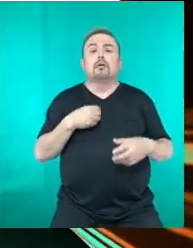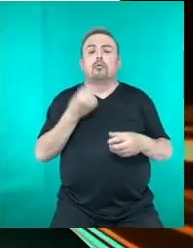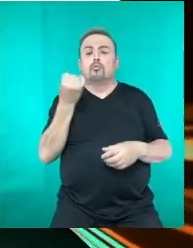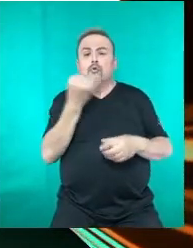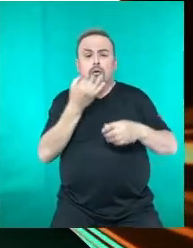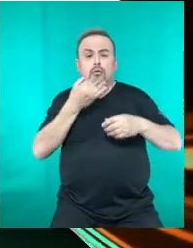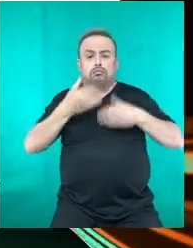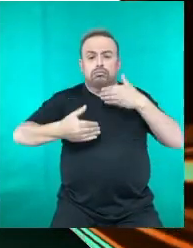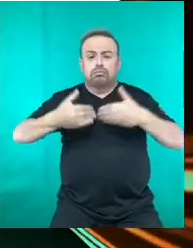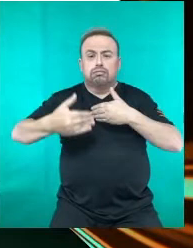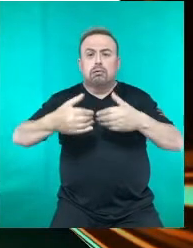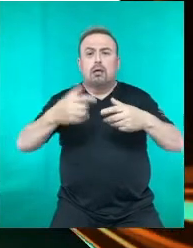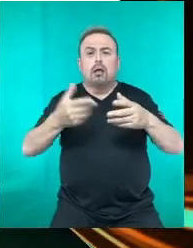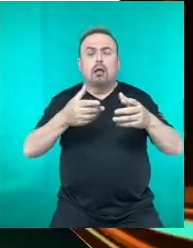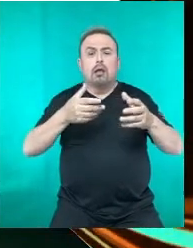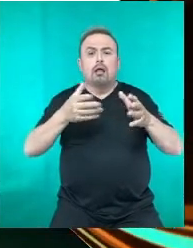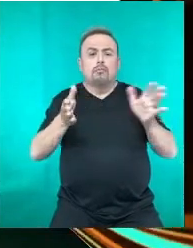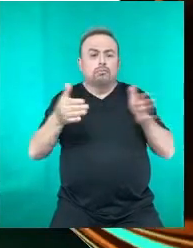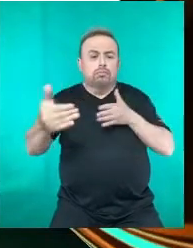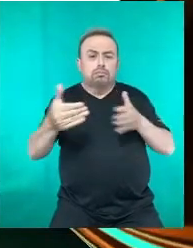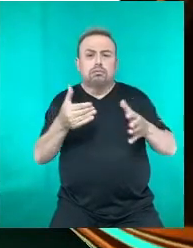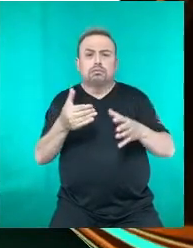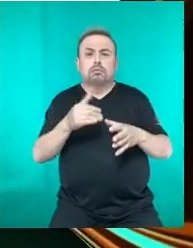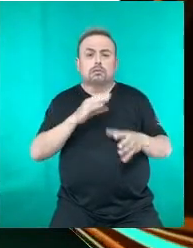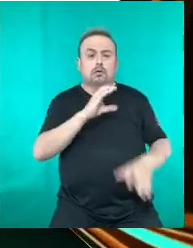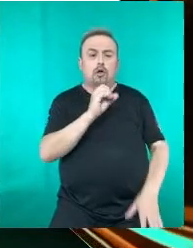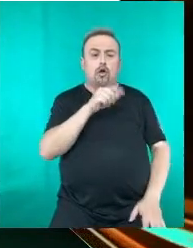¿Cuántos racks de osmosis inversa?